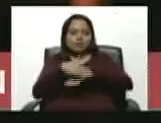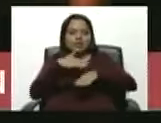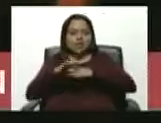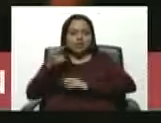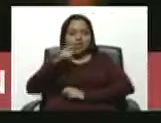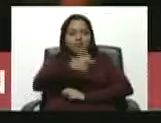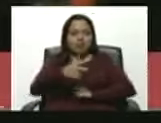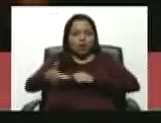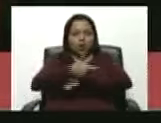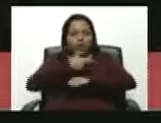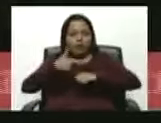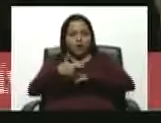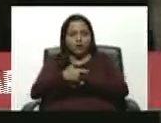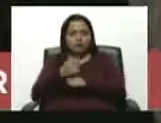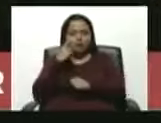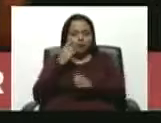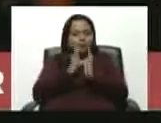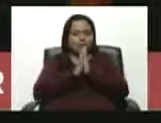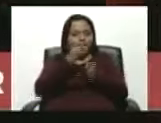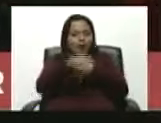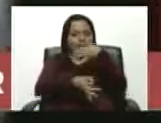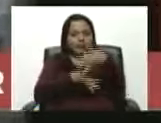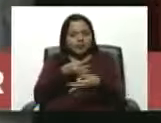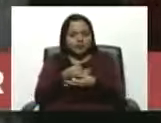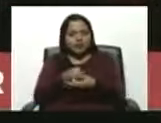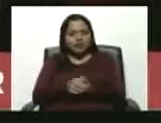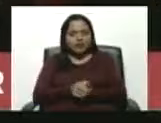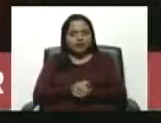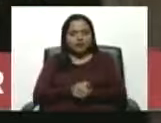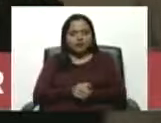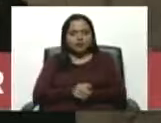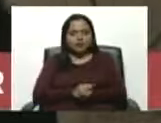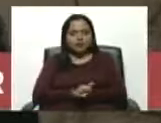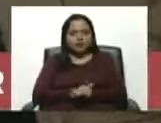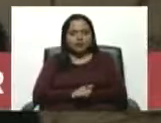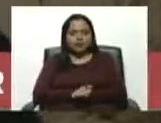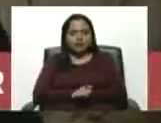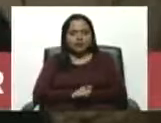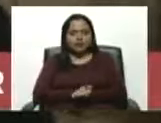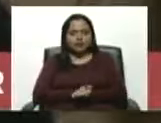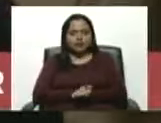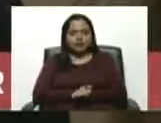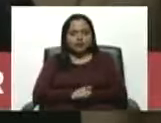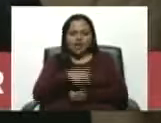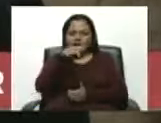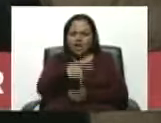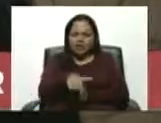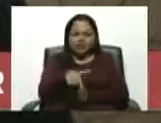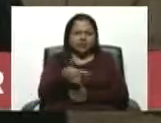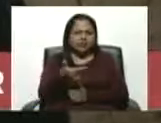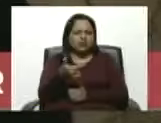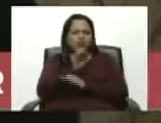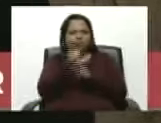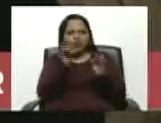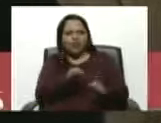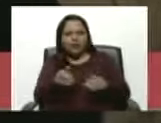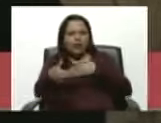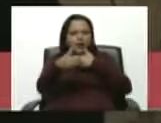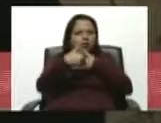la entidad. Un poco para que nos comente, ministro, gobernador, lo que es justamente pues este vandalismo, este crimen que se está